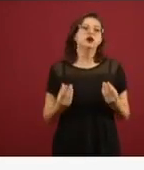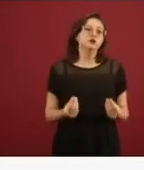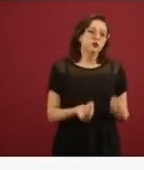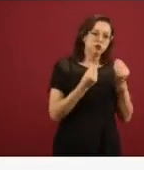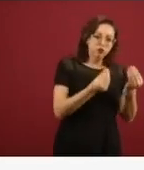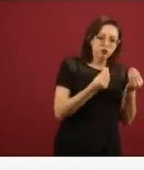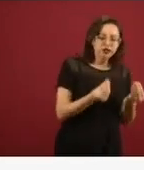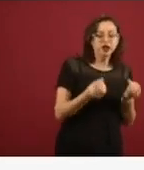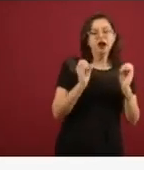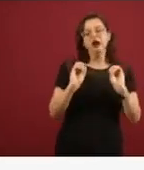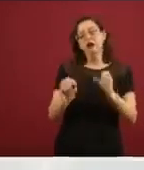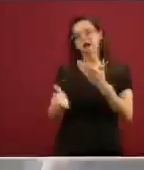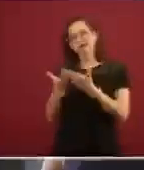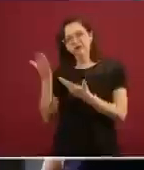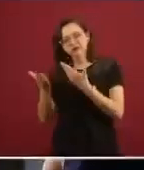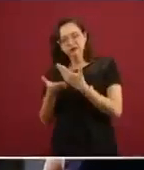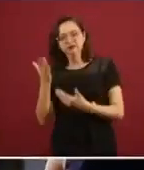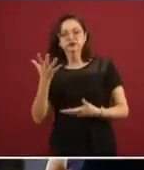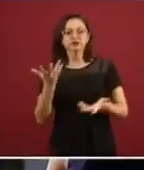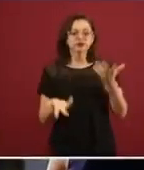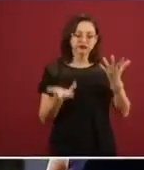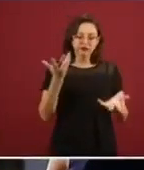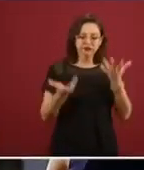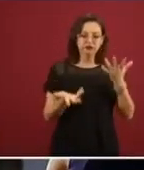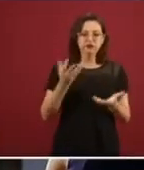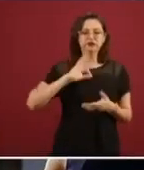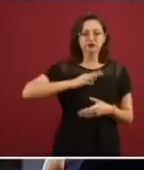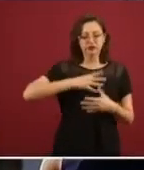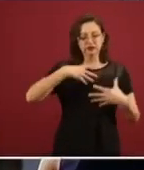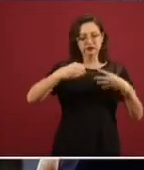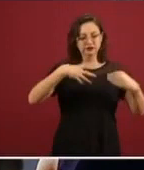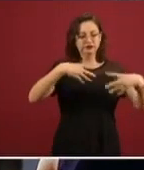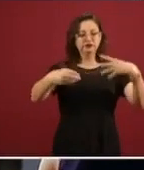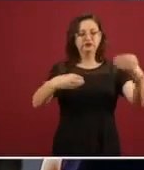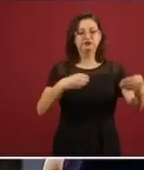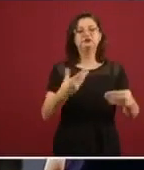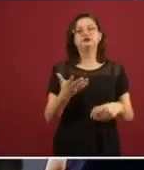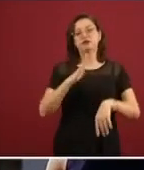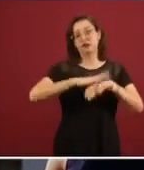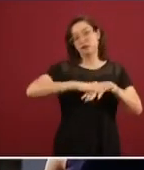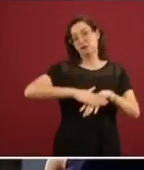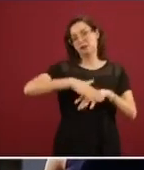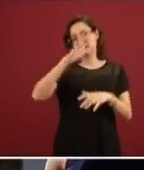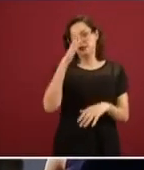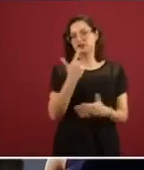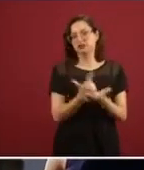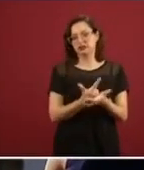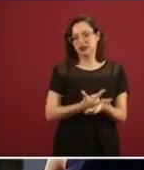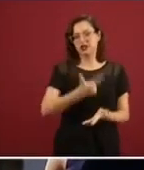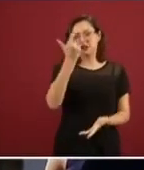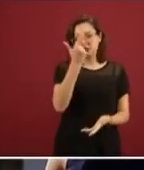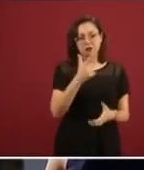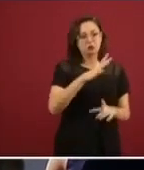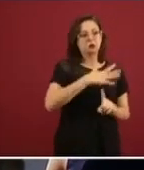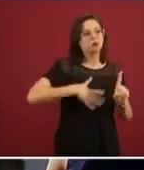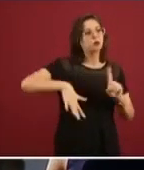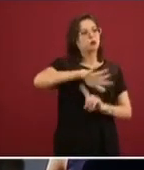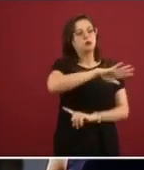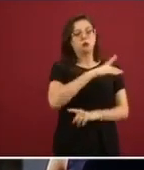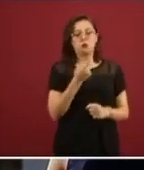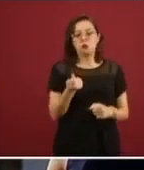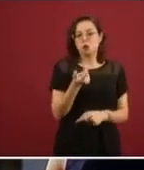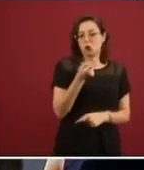que otros estados lógicamente y que ante eso la cantidad de casos confirmados representa un mayor grado de